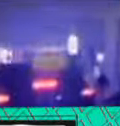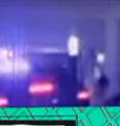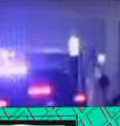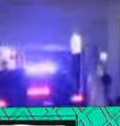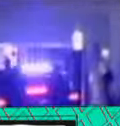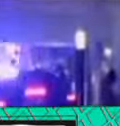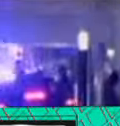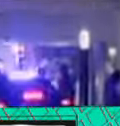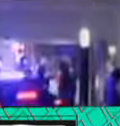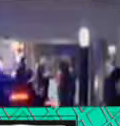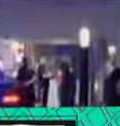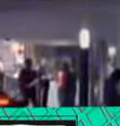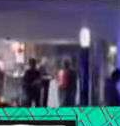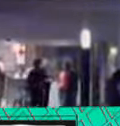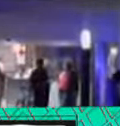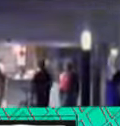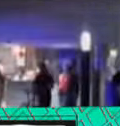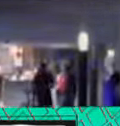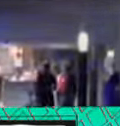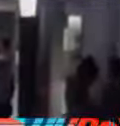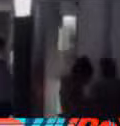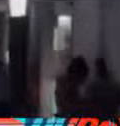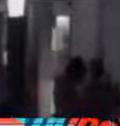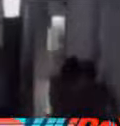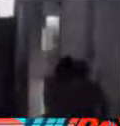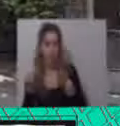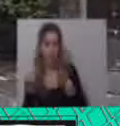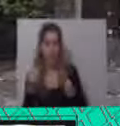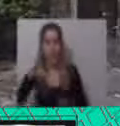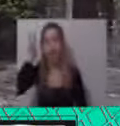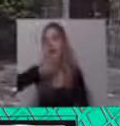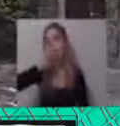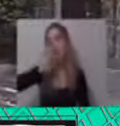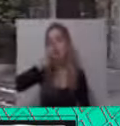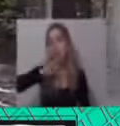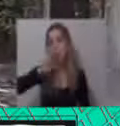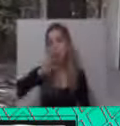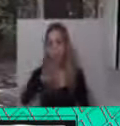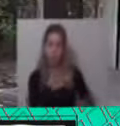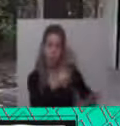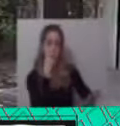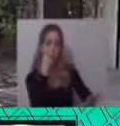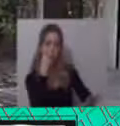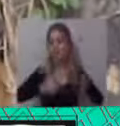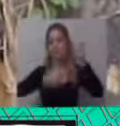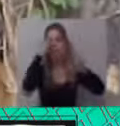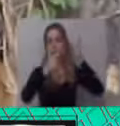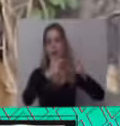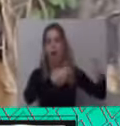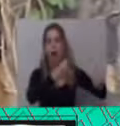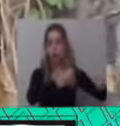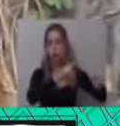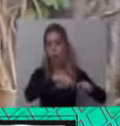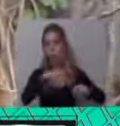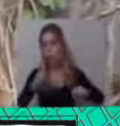que han pasado a portar armas y a tirarle un auto, bueno, a tirarle a una mujer. Tené mucho cuidado con cómo construís la noticia. Si vos pegás las